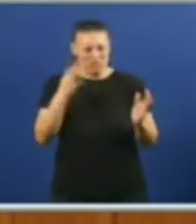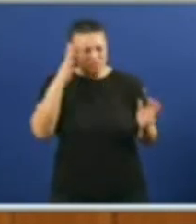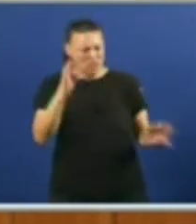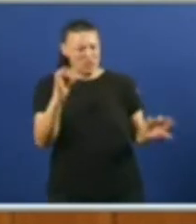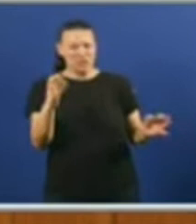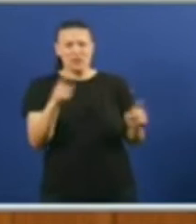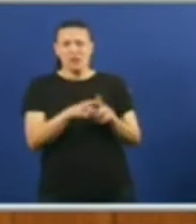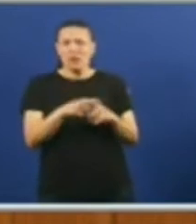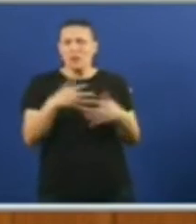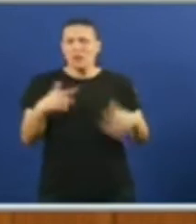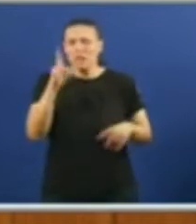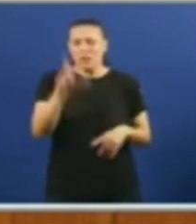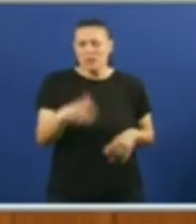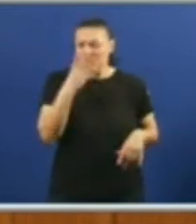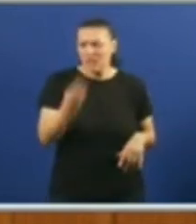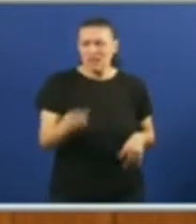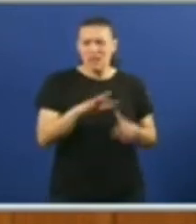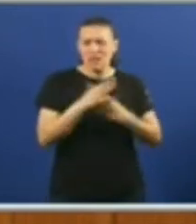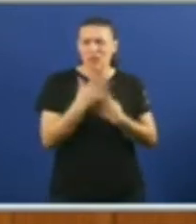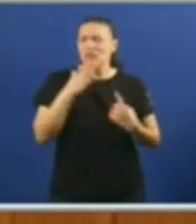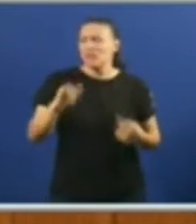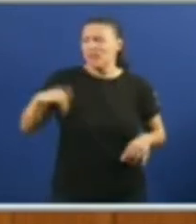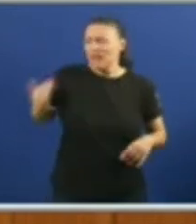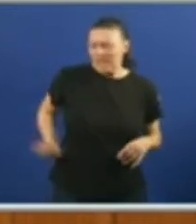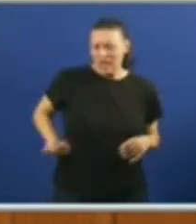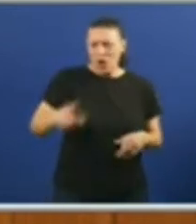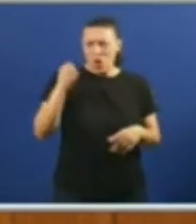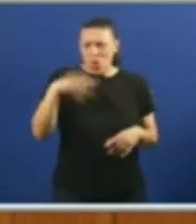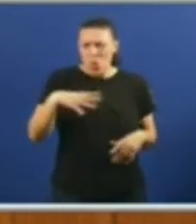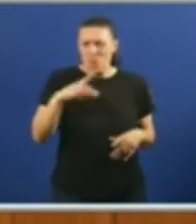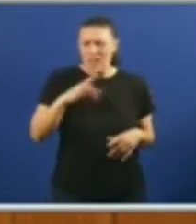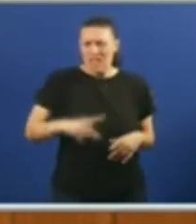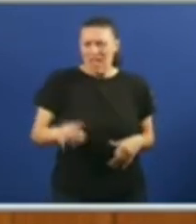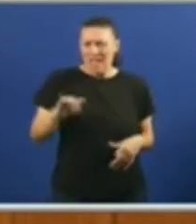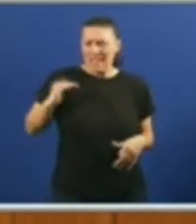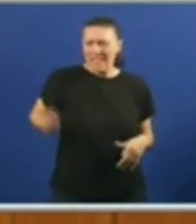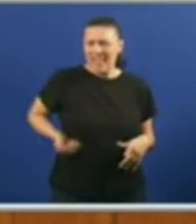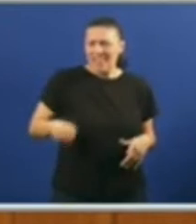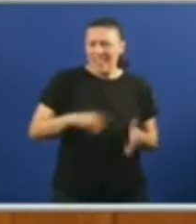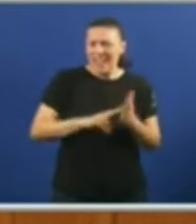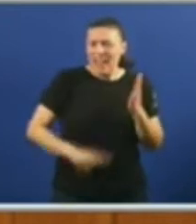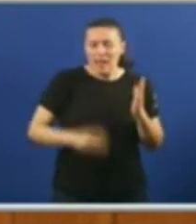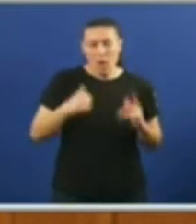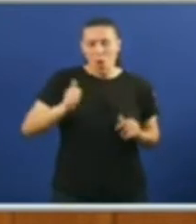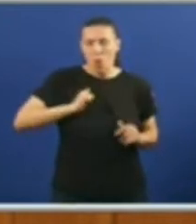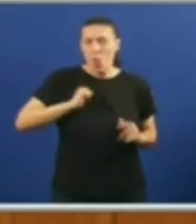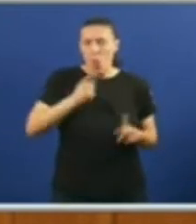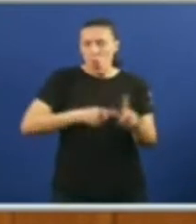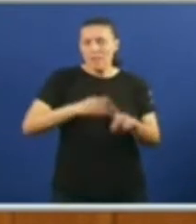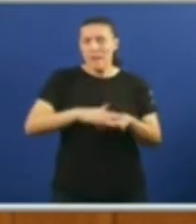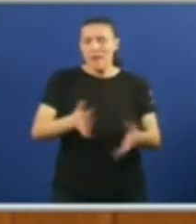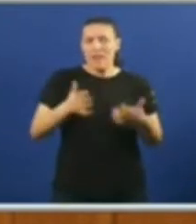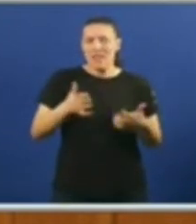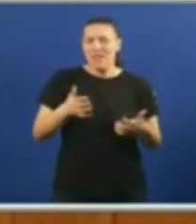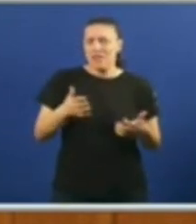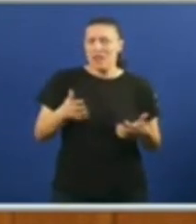que entende calquera persoa, e é que tendo unha riqueza que está producindo no noso país, que esa riqueza se utilice para beneficio